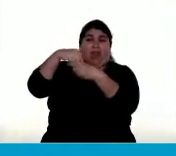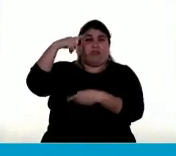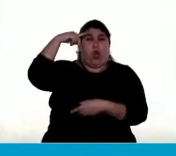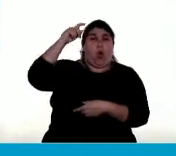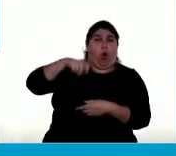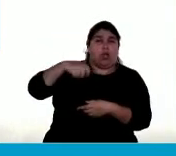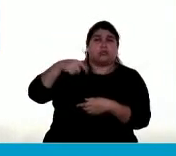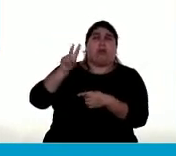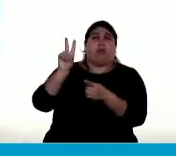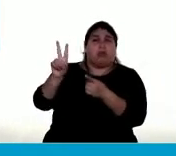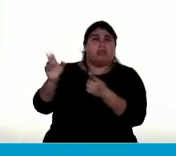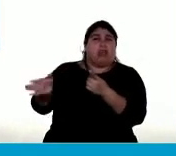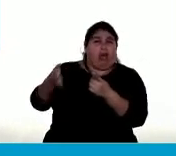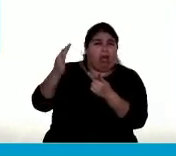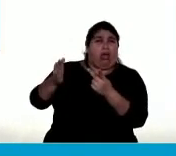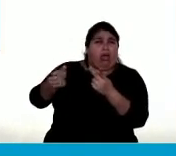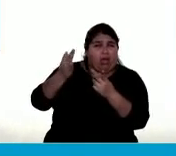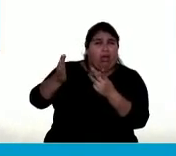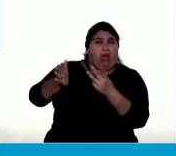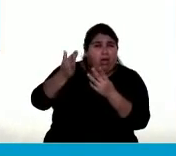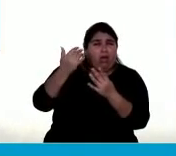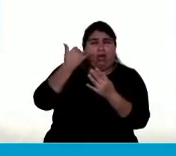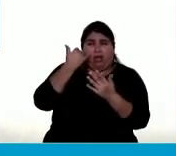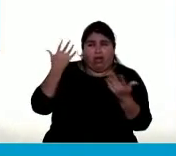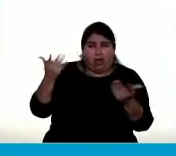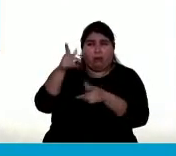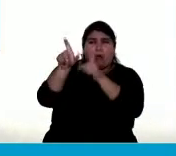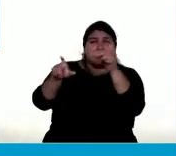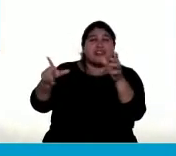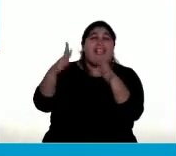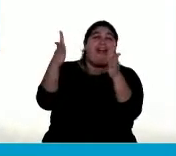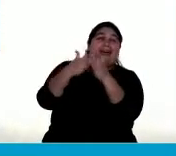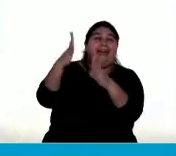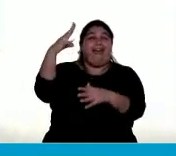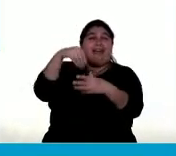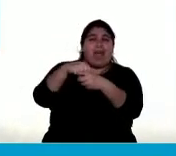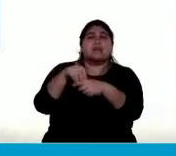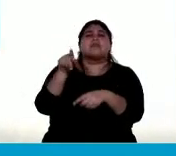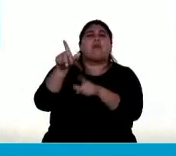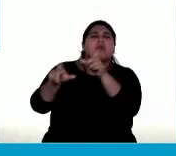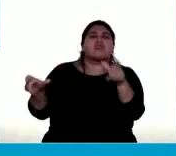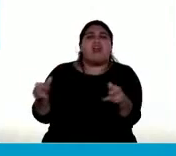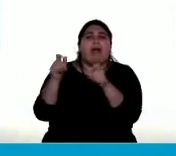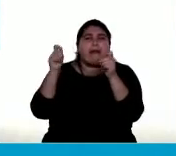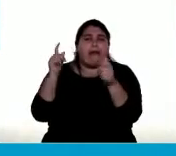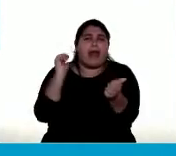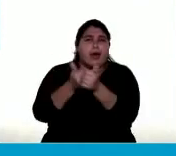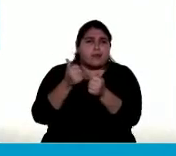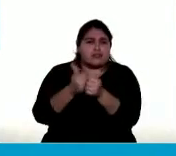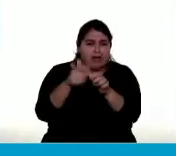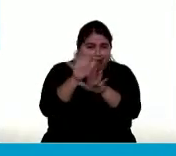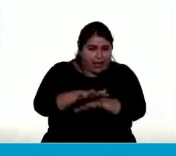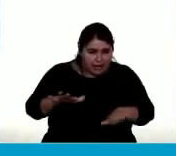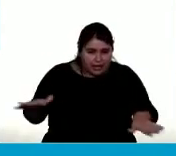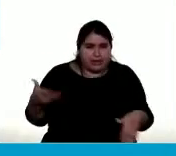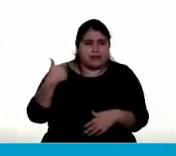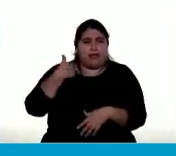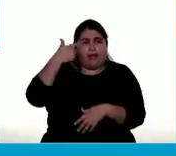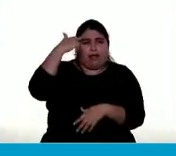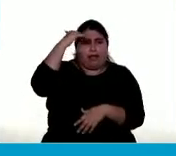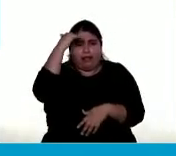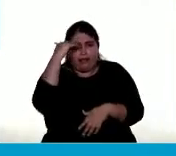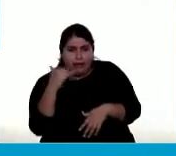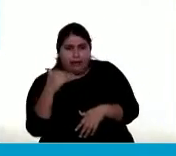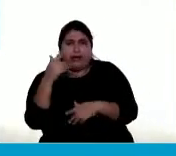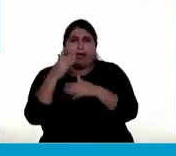libertad domiciliaria a personas que han abusado sexualmente de menores de edad con retraso madurativo. Y